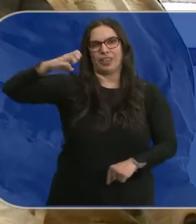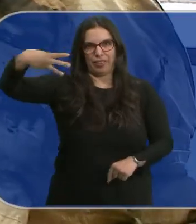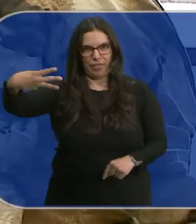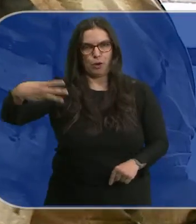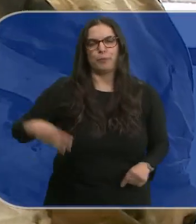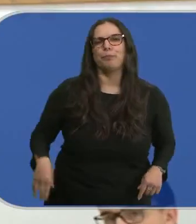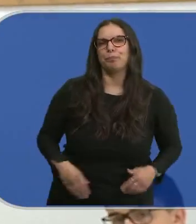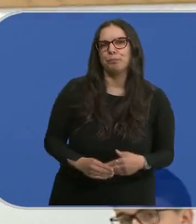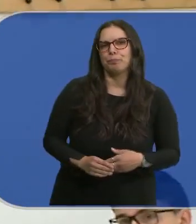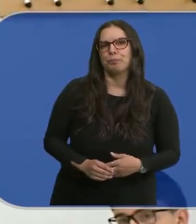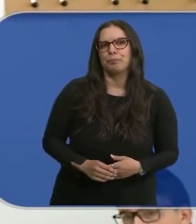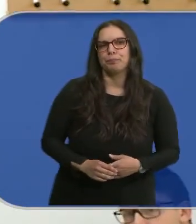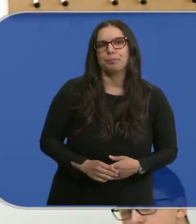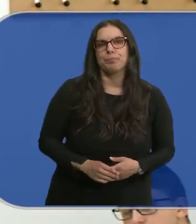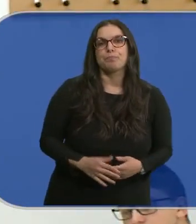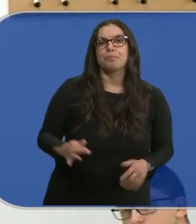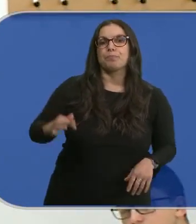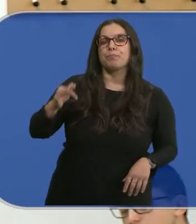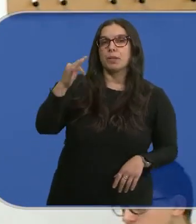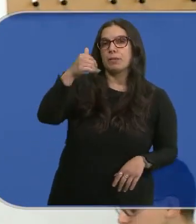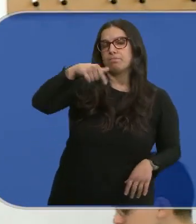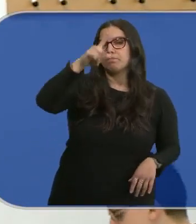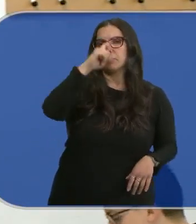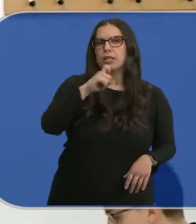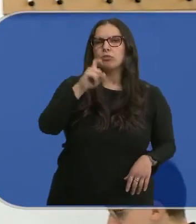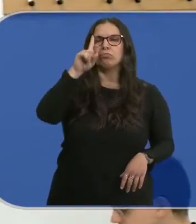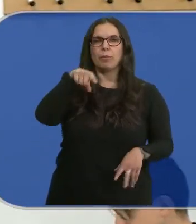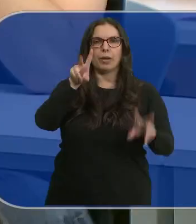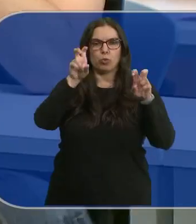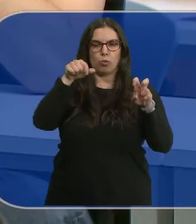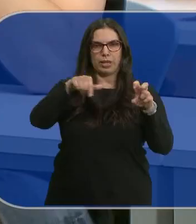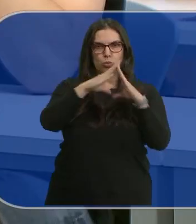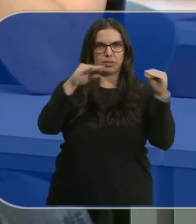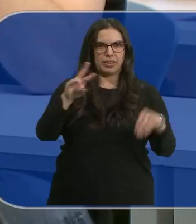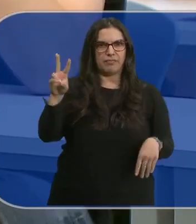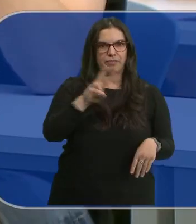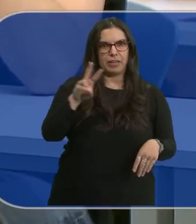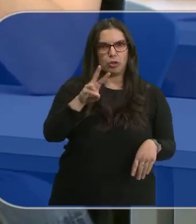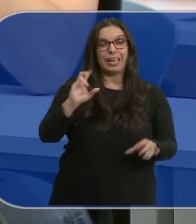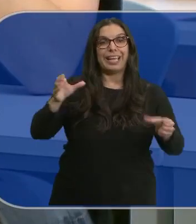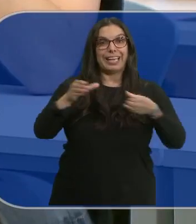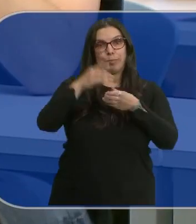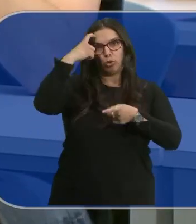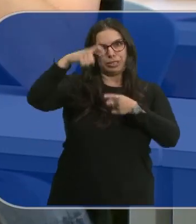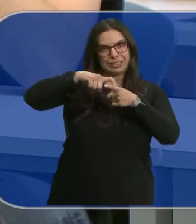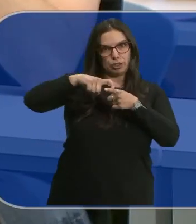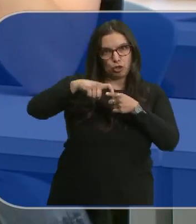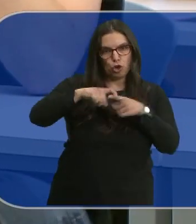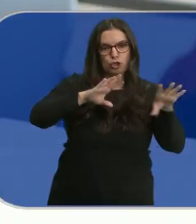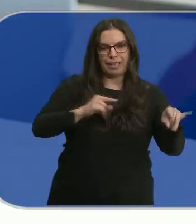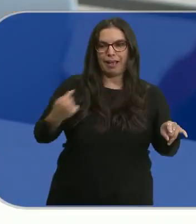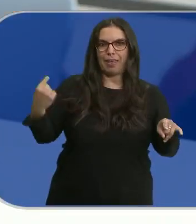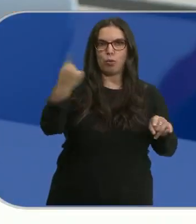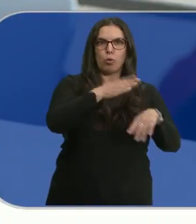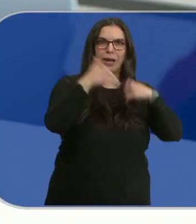parte de un tercer profesor. Además, este año otra novedad en el campus de la Universidad de Valladolid: va a haber un equipo de psicólogos en cada sede